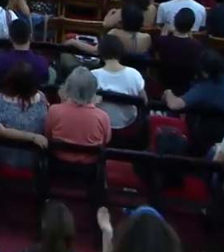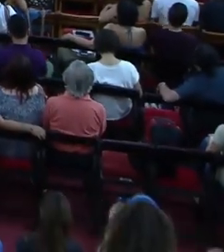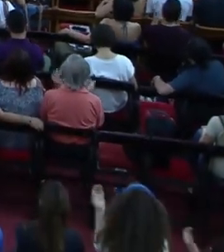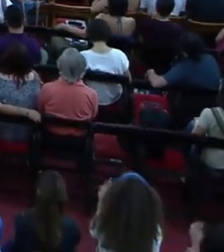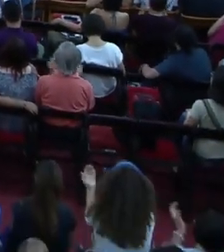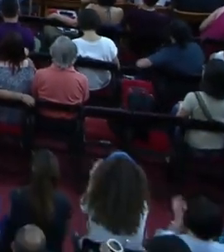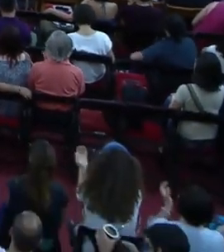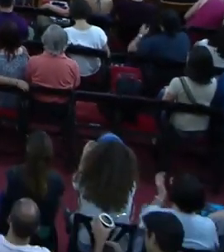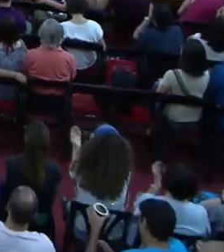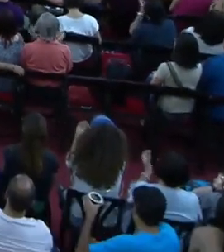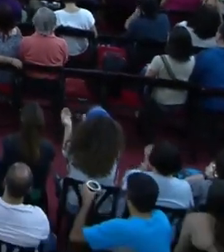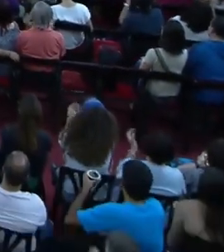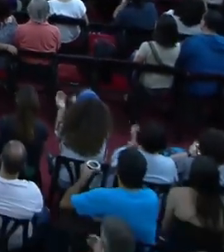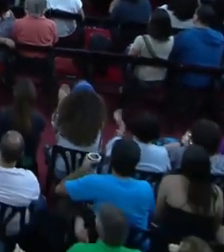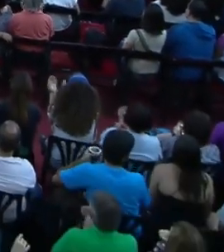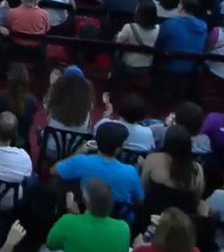democrática.